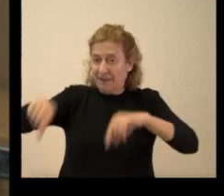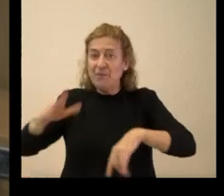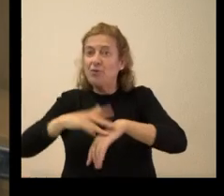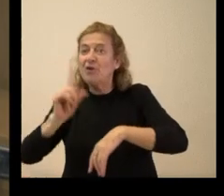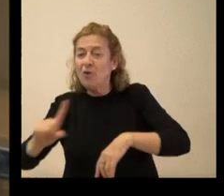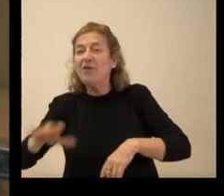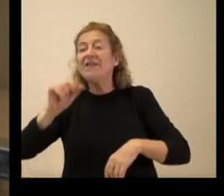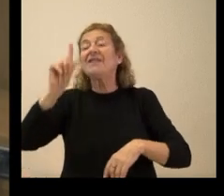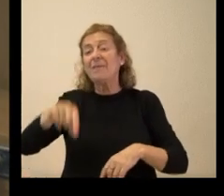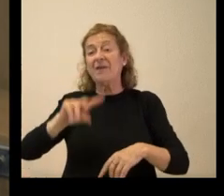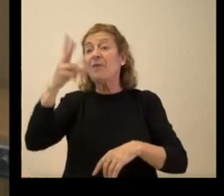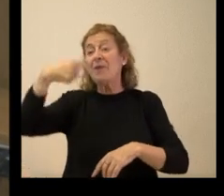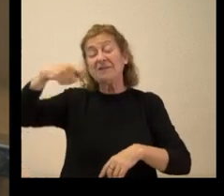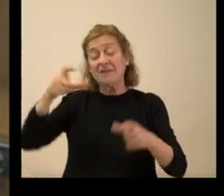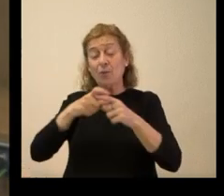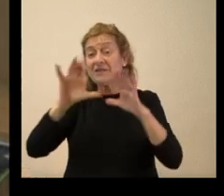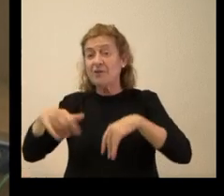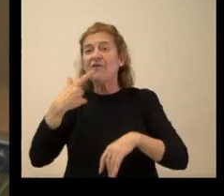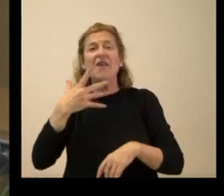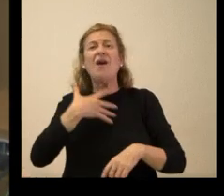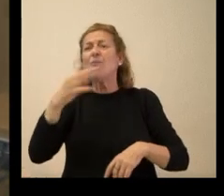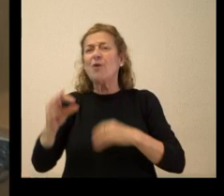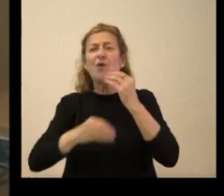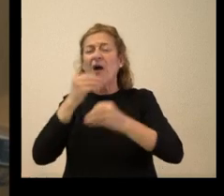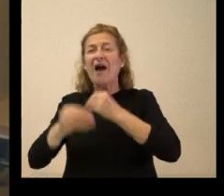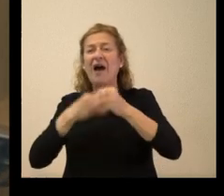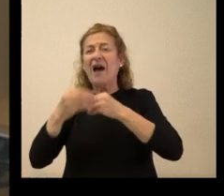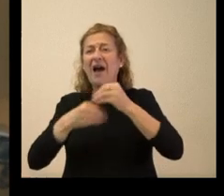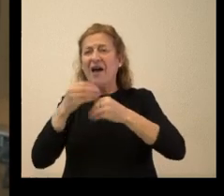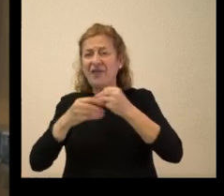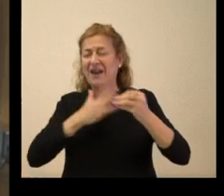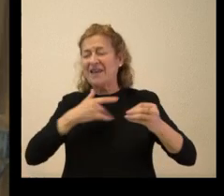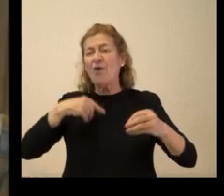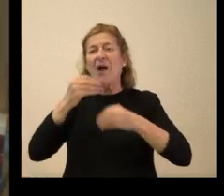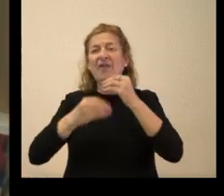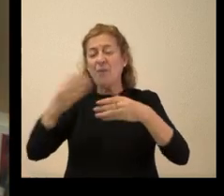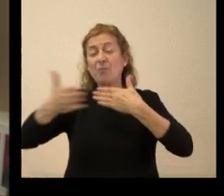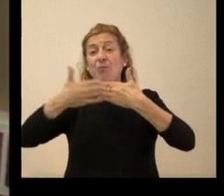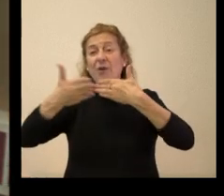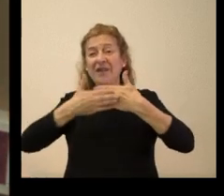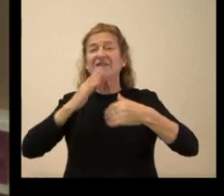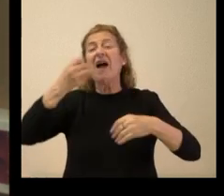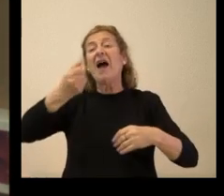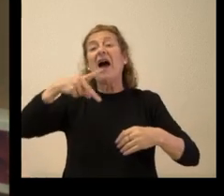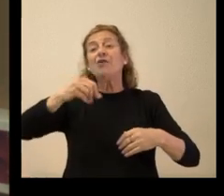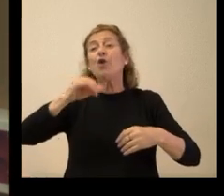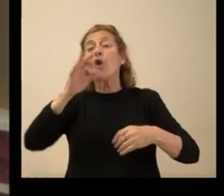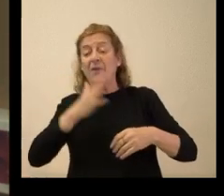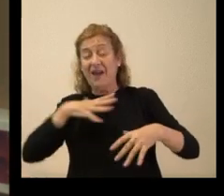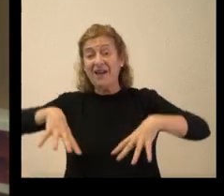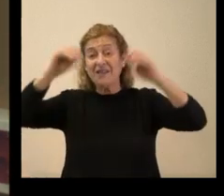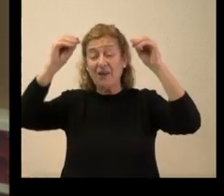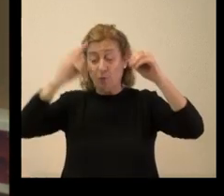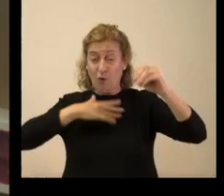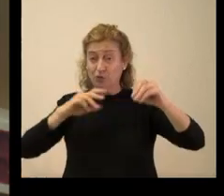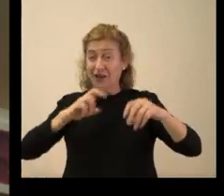de la junta dijo que haría todo lo posible por instalar las puertas de Antonio López en la catedral de Burgos y yo no sé hasta qué punto es competencia esto de la junta